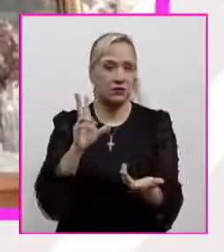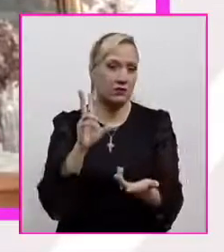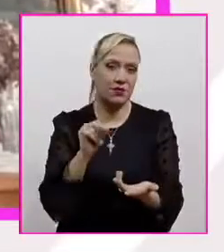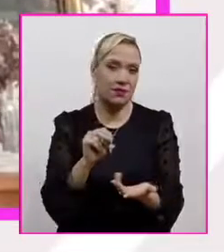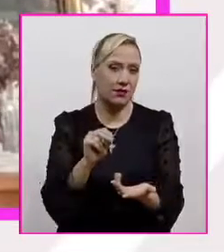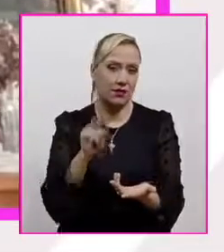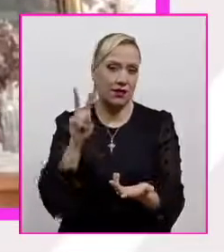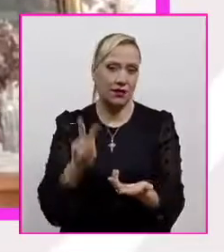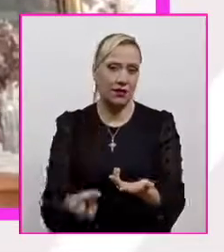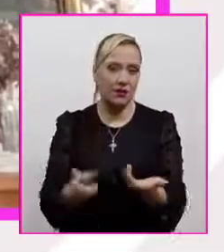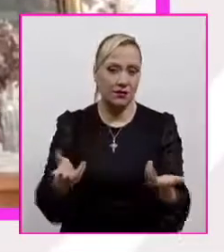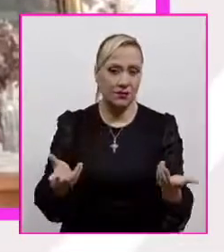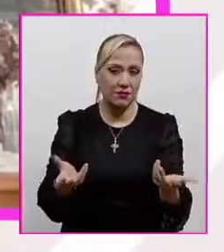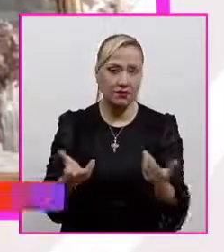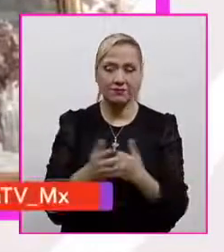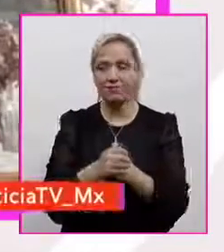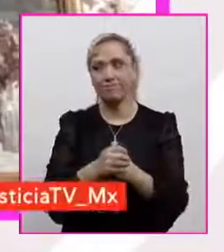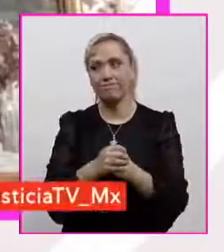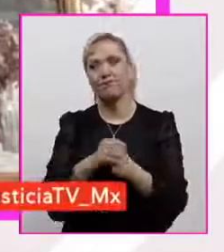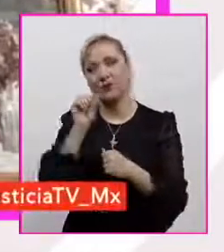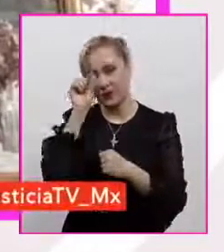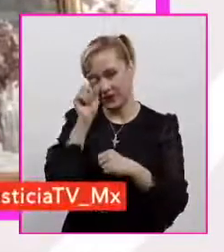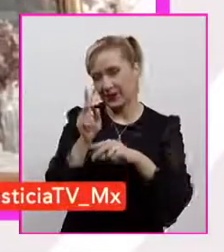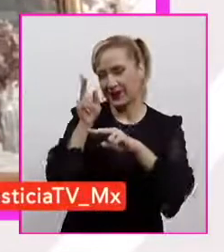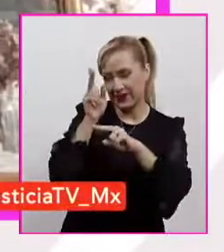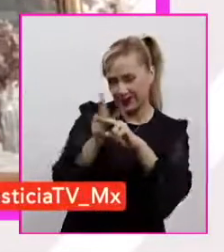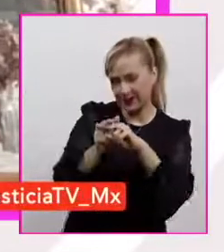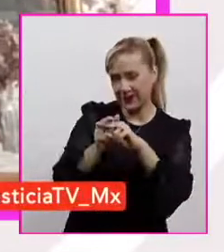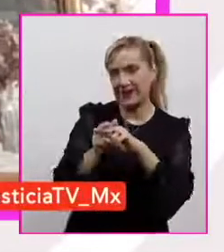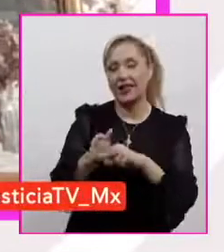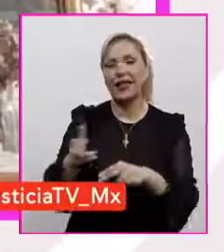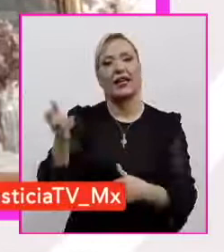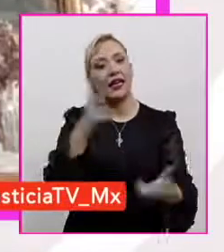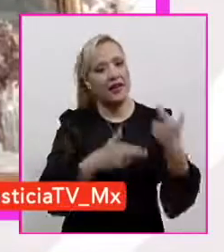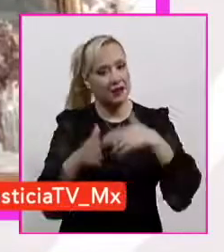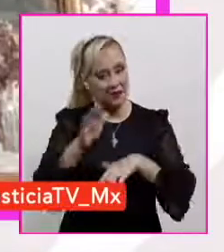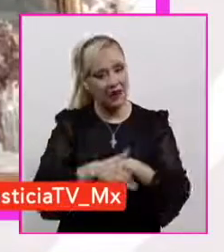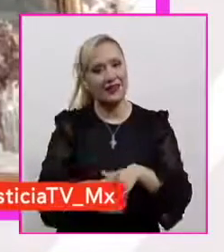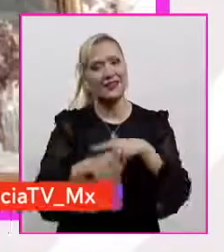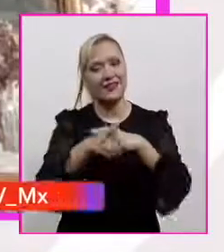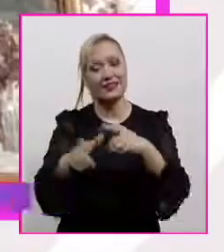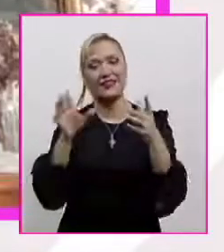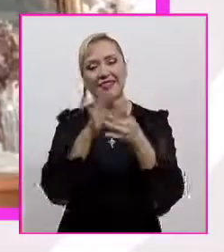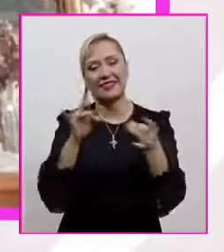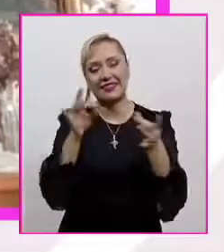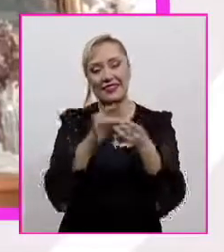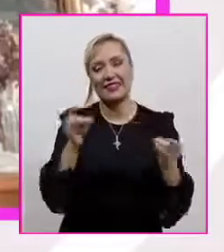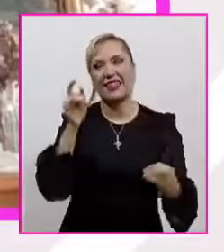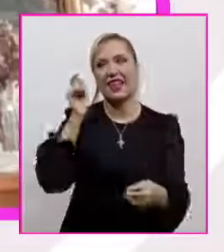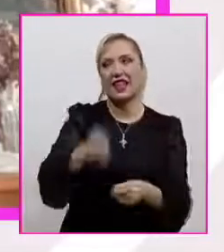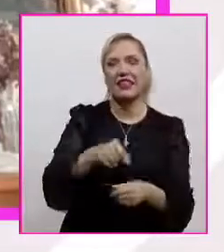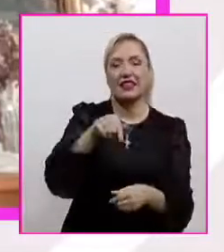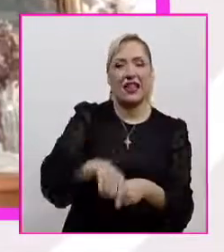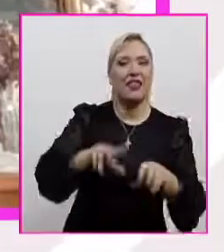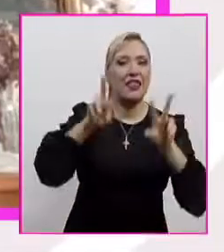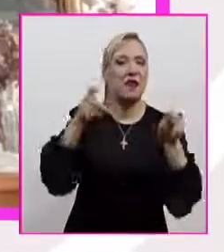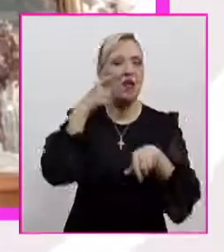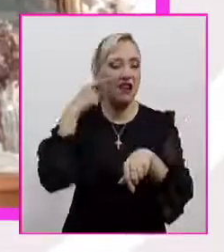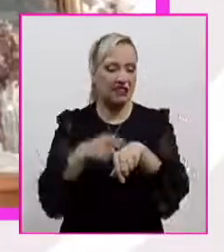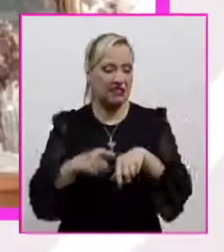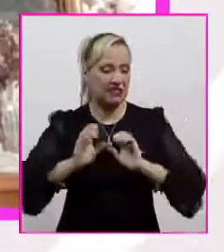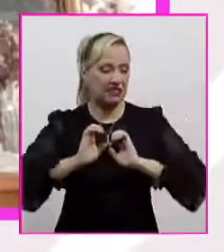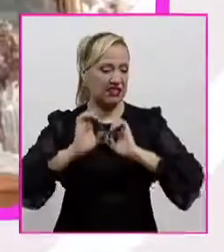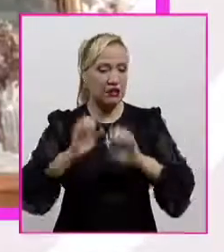¿no? Pero bueno, vamos a hacer una pausa y regresamos para continuar conversando sobre racismo